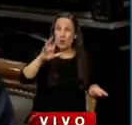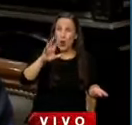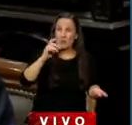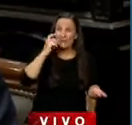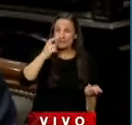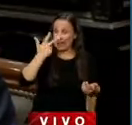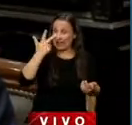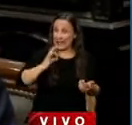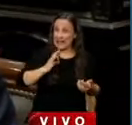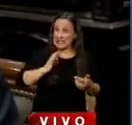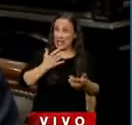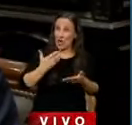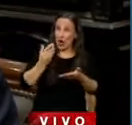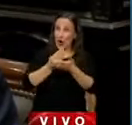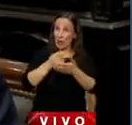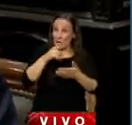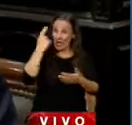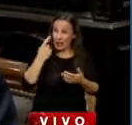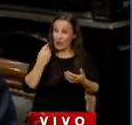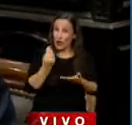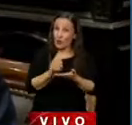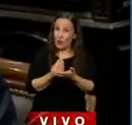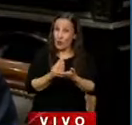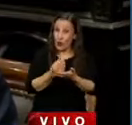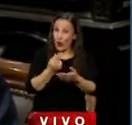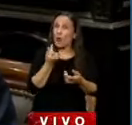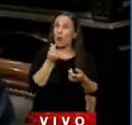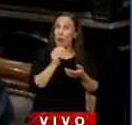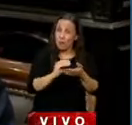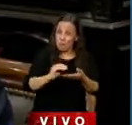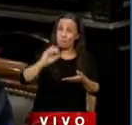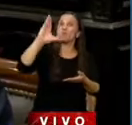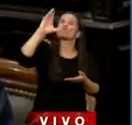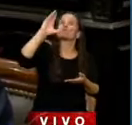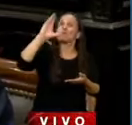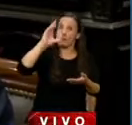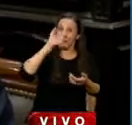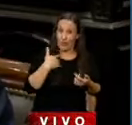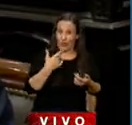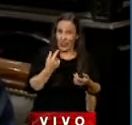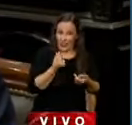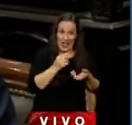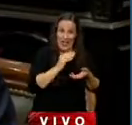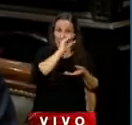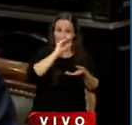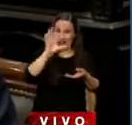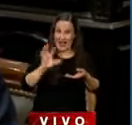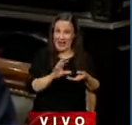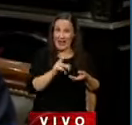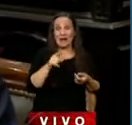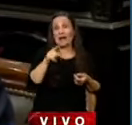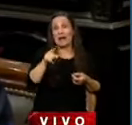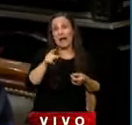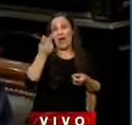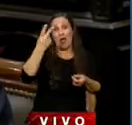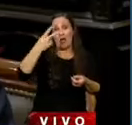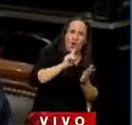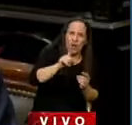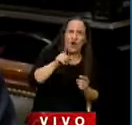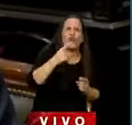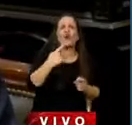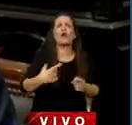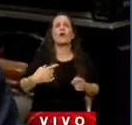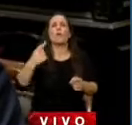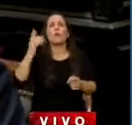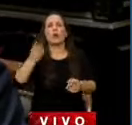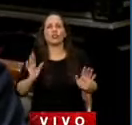estos 3 años del gobierno nacional solo de fondos extracoparticipables? Se lo han multiplicado en 12.